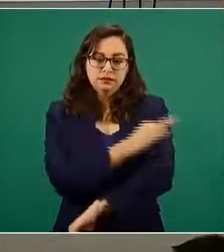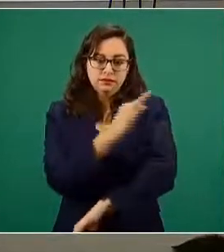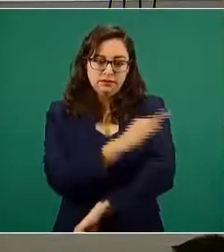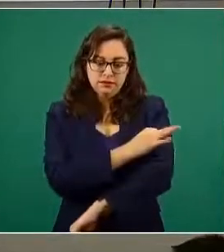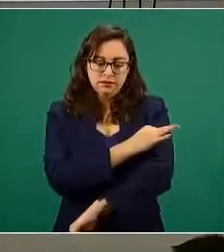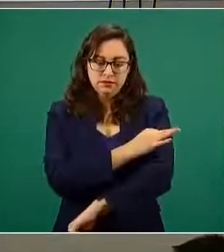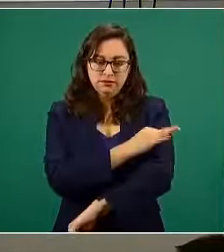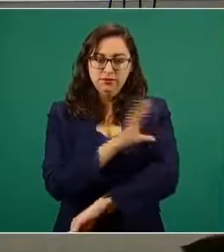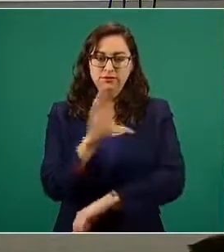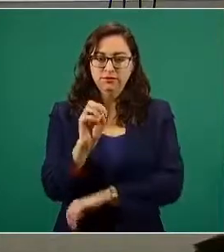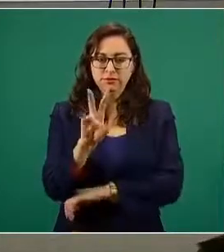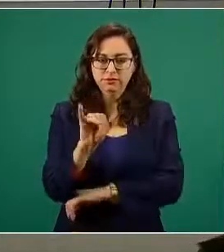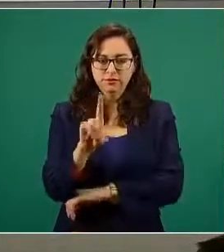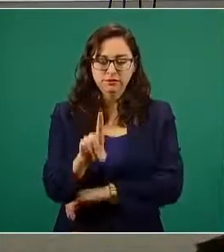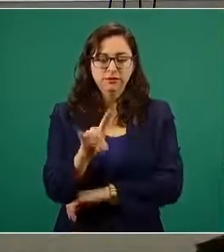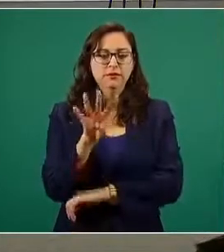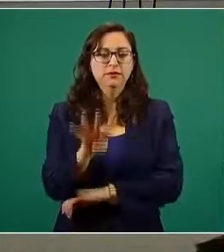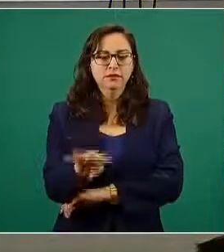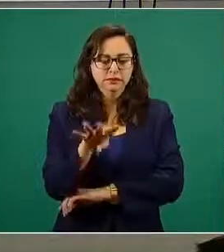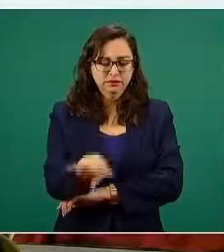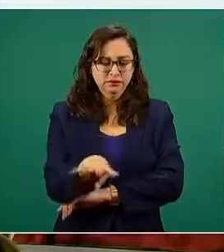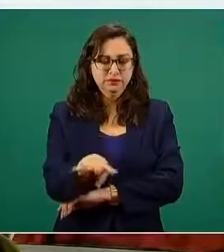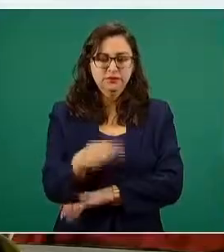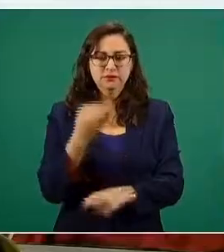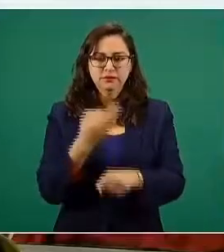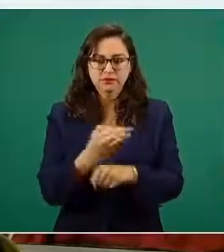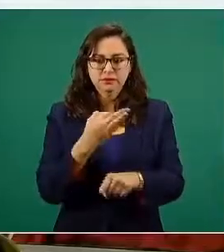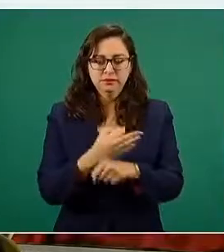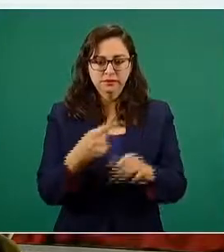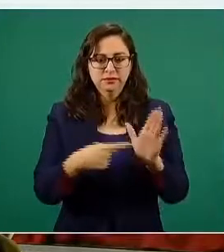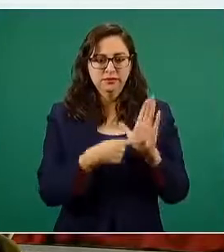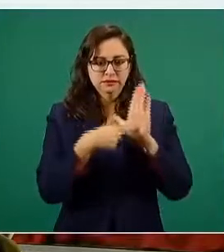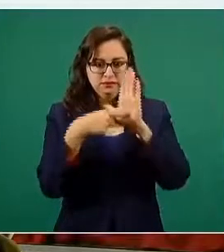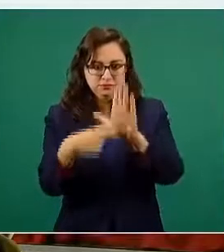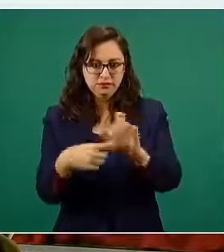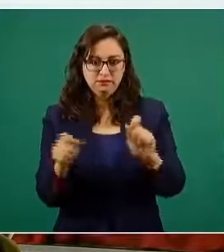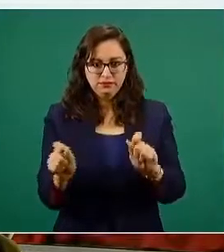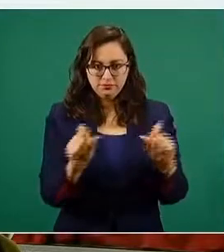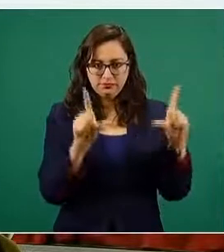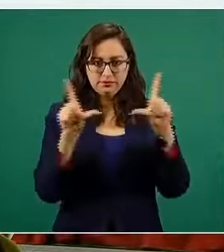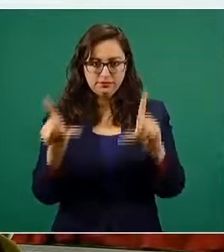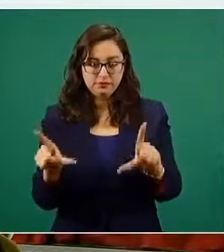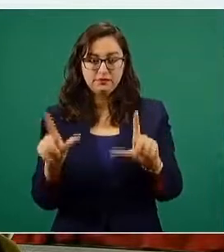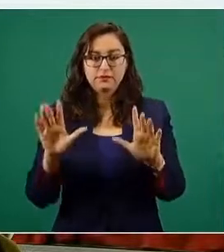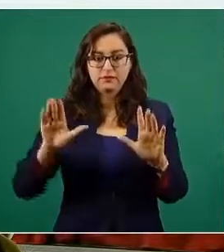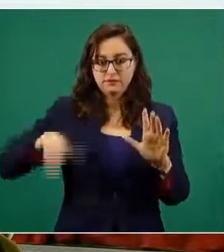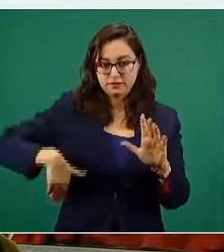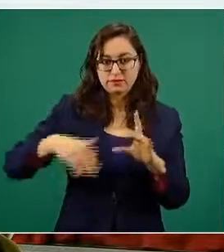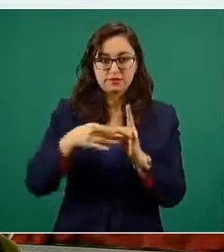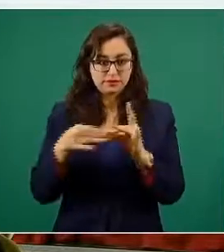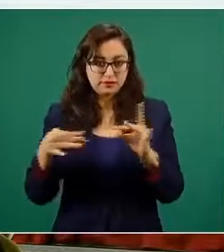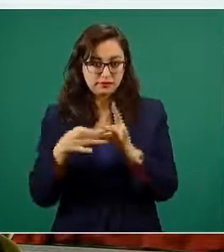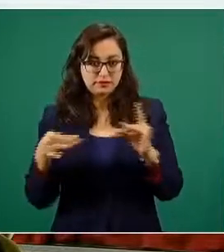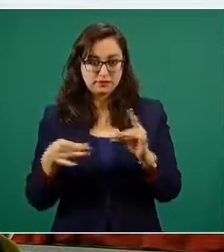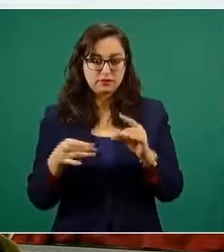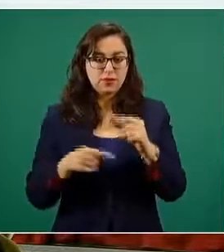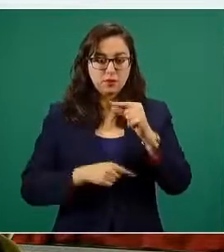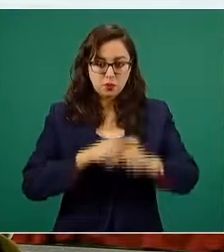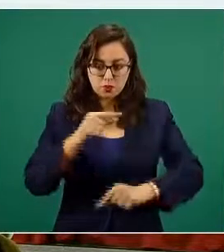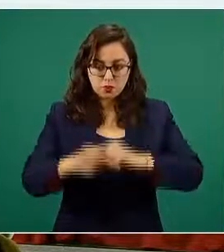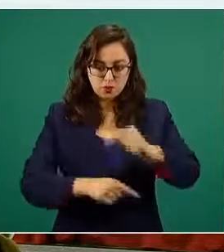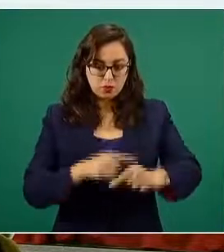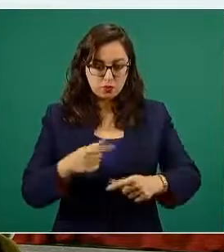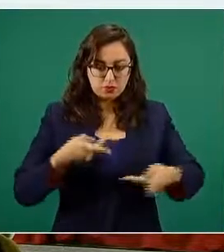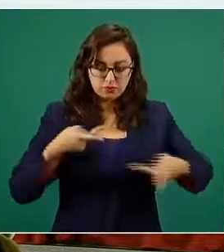contra COVID-19. En un momento daré una indicación sobre lo que ya señalaba el presidente, de cómo irá progresando, cómo